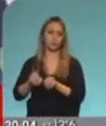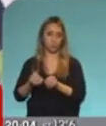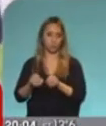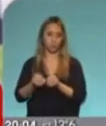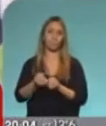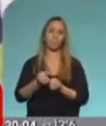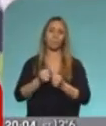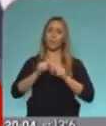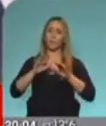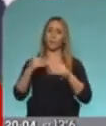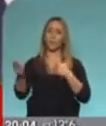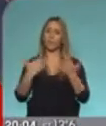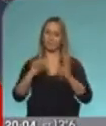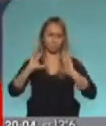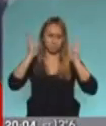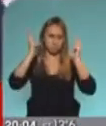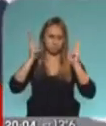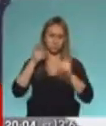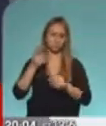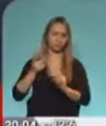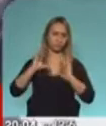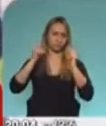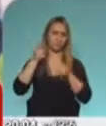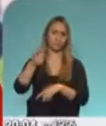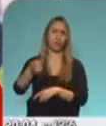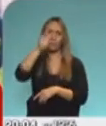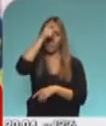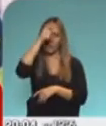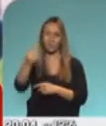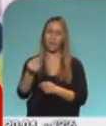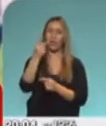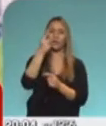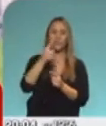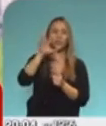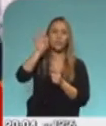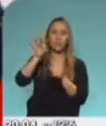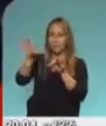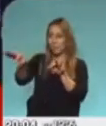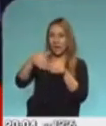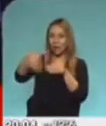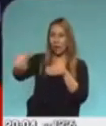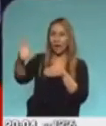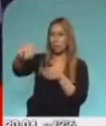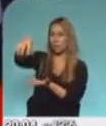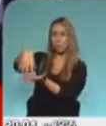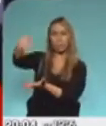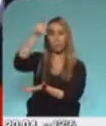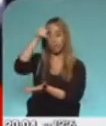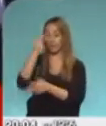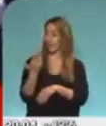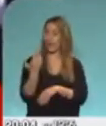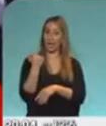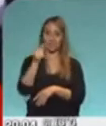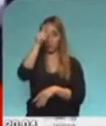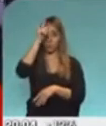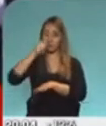molestias, están muy enojados con la policía, porque acá a unos 150 metros nada más hay una garita. Y en el día de ayer, el policía que estaba, el